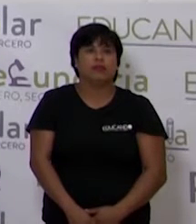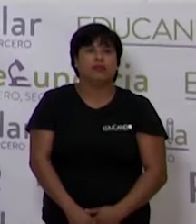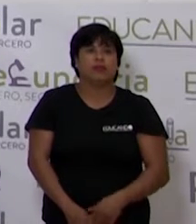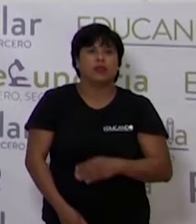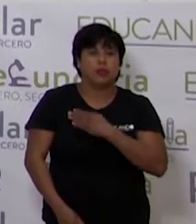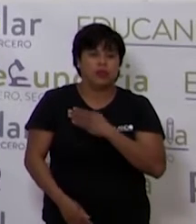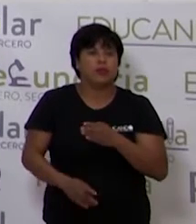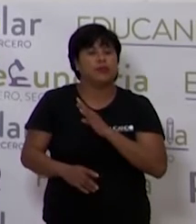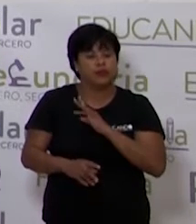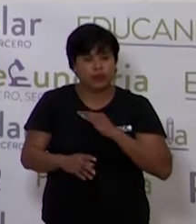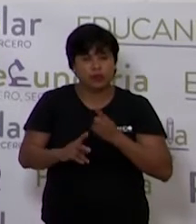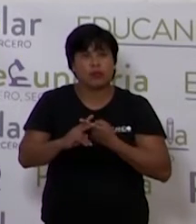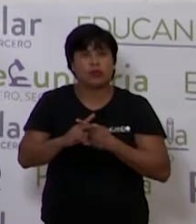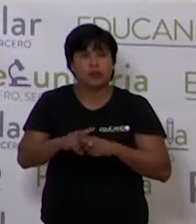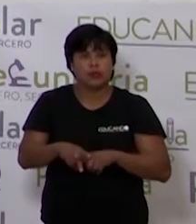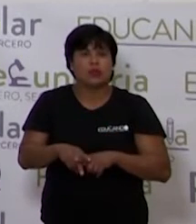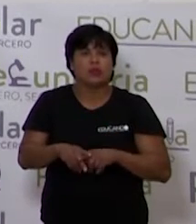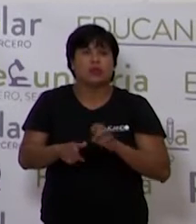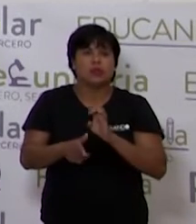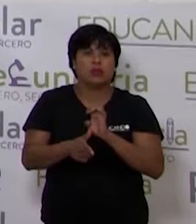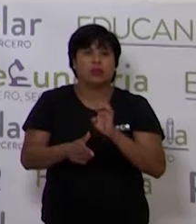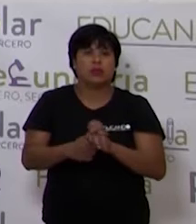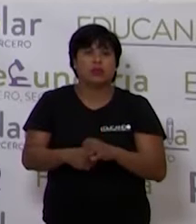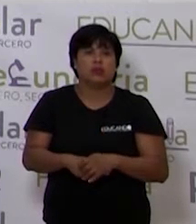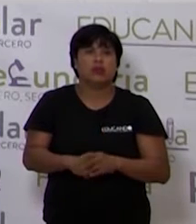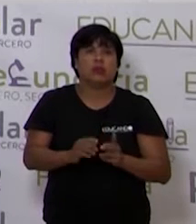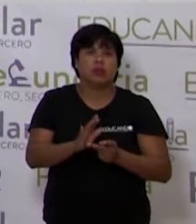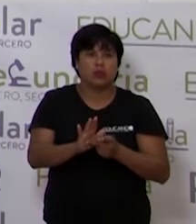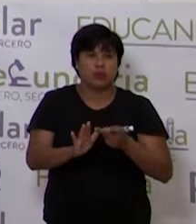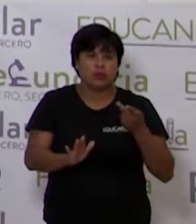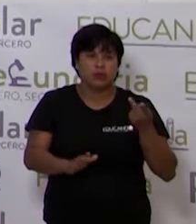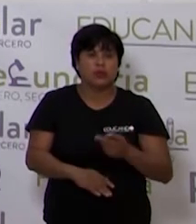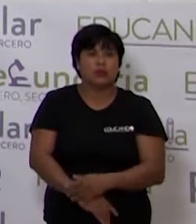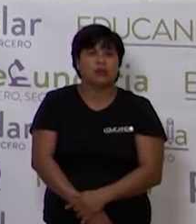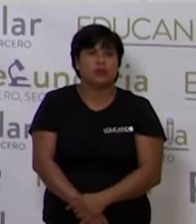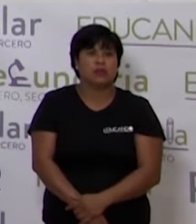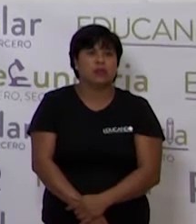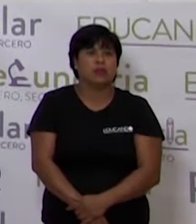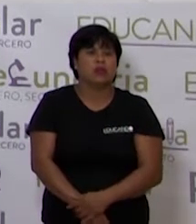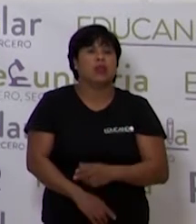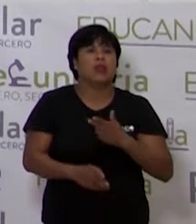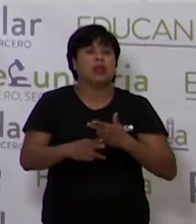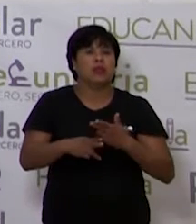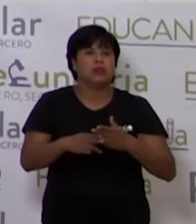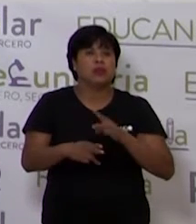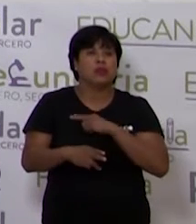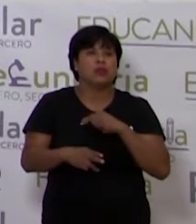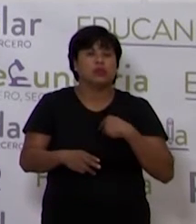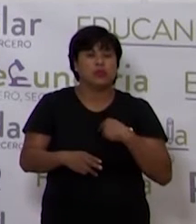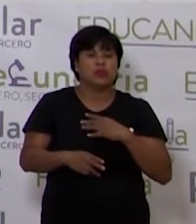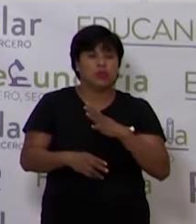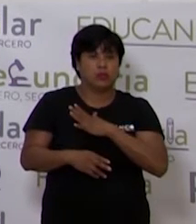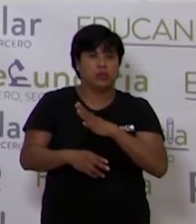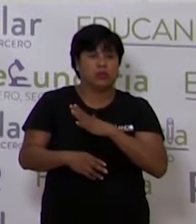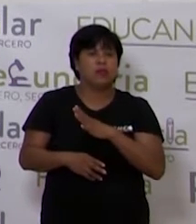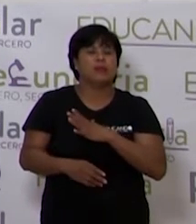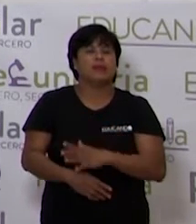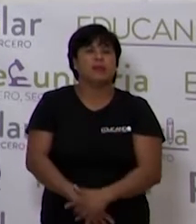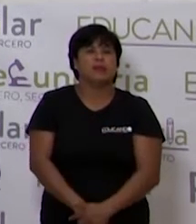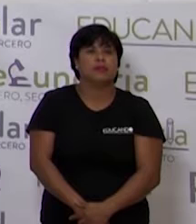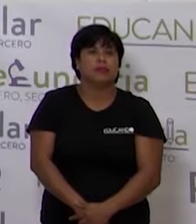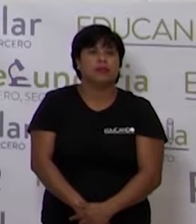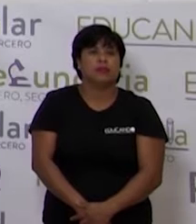Bueno, vamos a modificar entonces de nuevo hasta que nosotros estemos